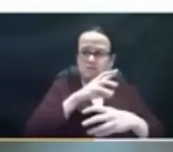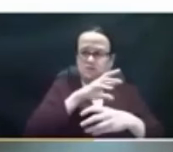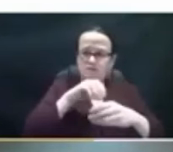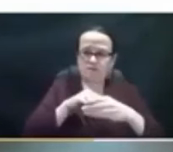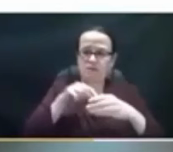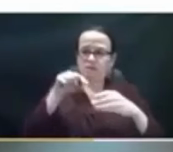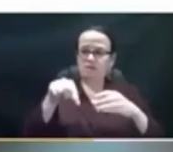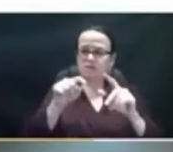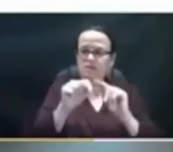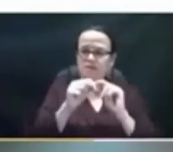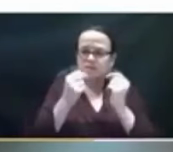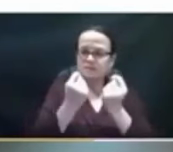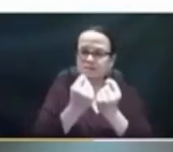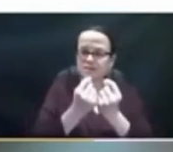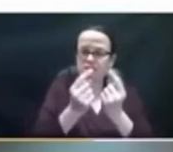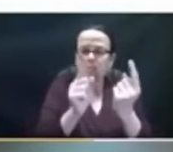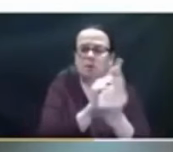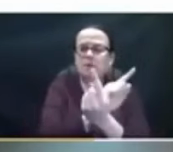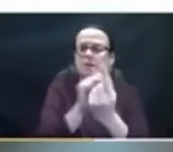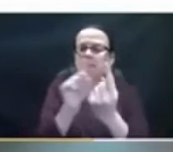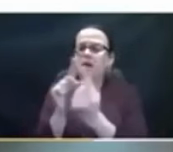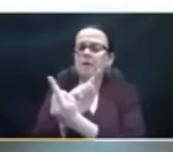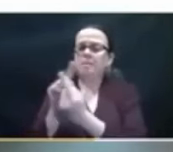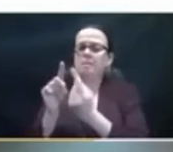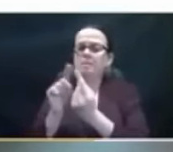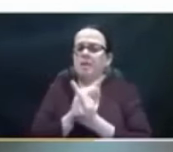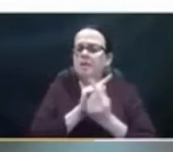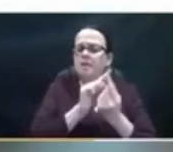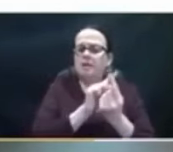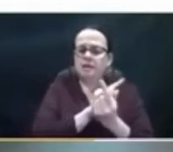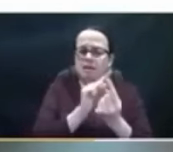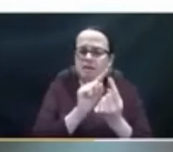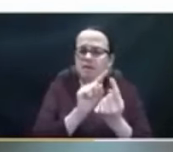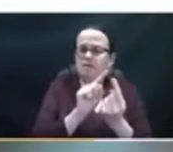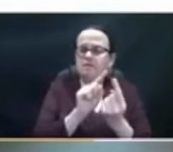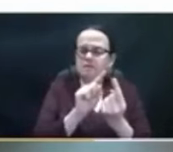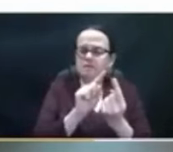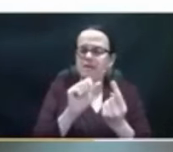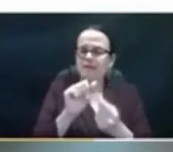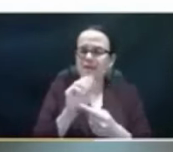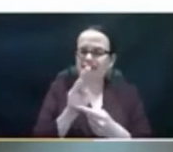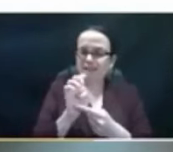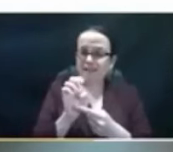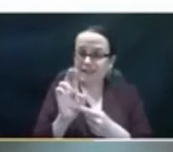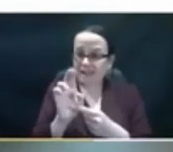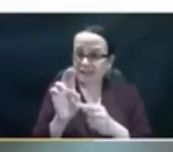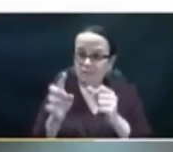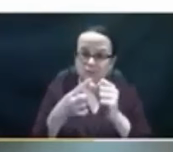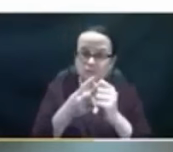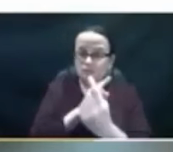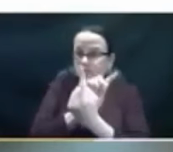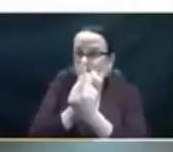cuando recién llegué, ingresé a este equipo, conocí a Amber.